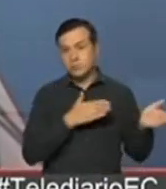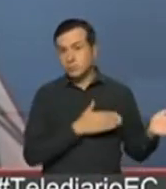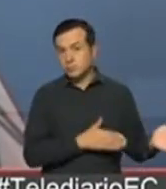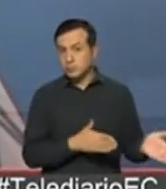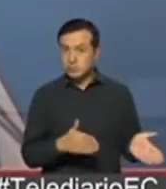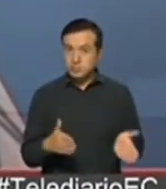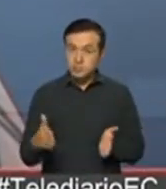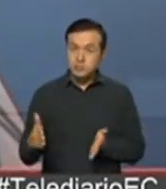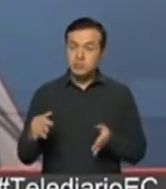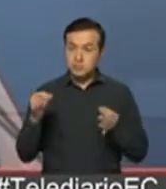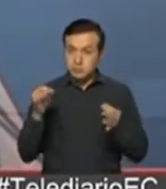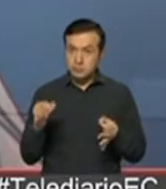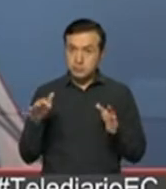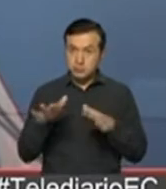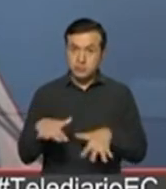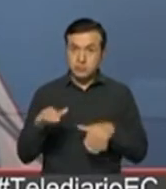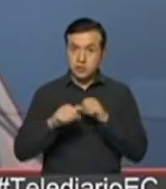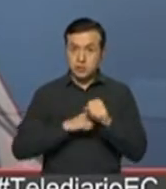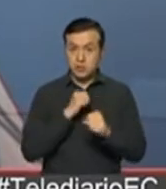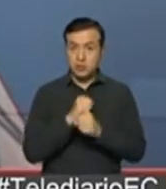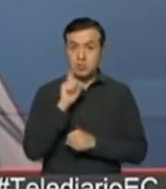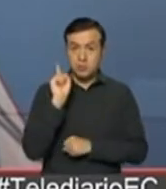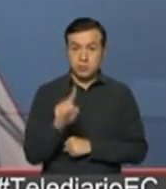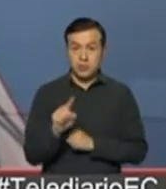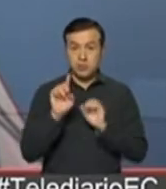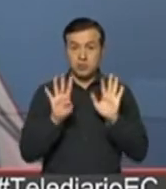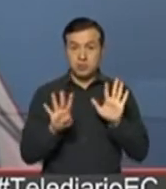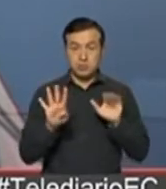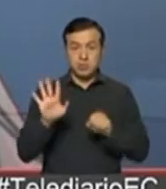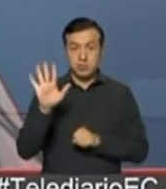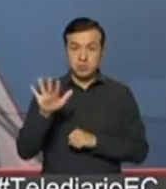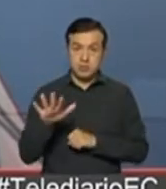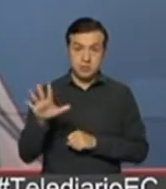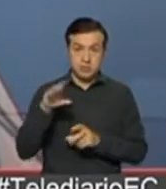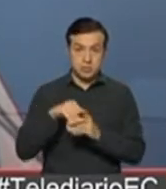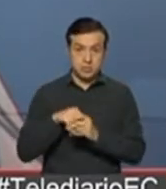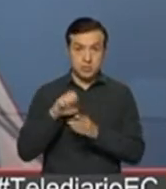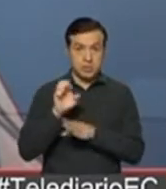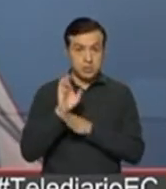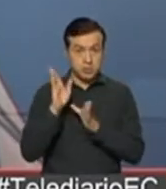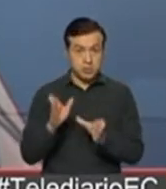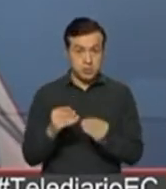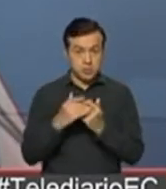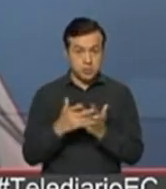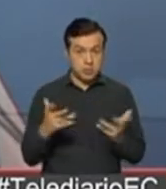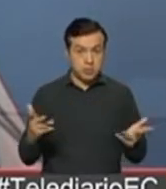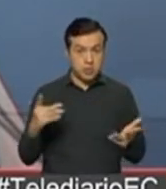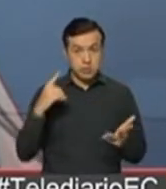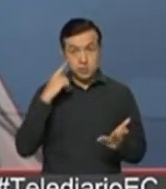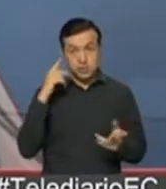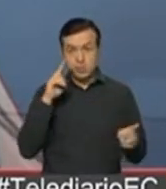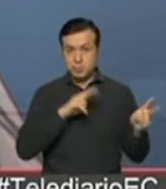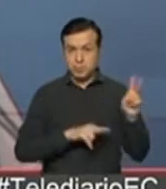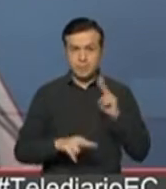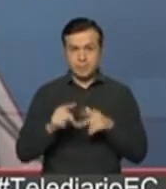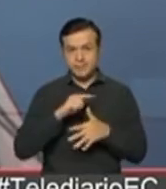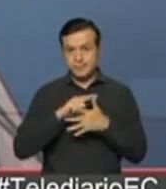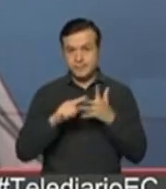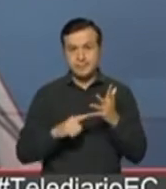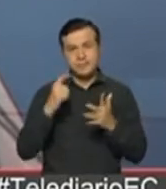lo que ocurrió en 1995 en el alto cenepa en los ecuatorianos con qué perspectiva con qué